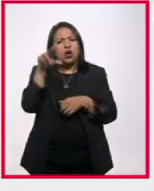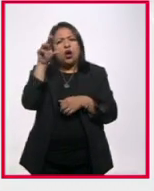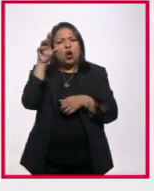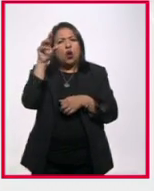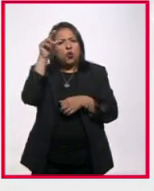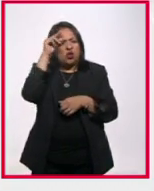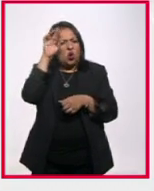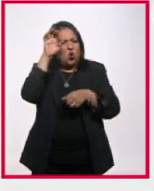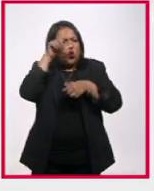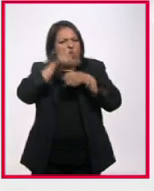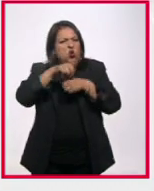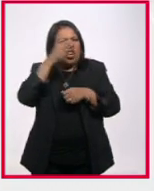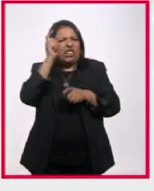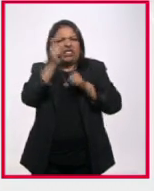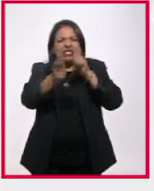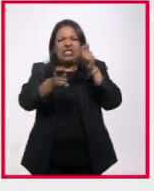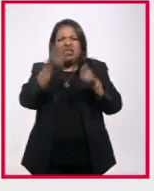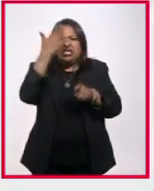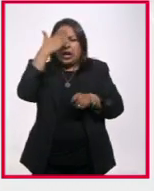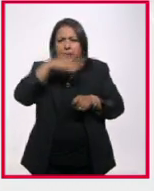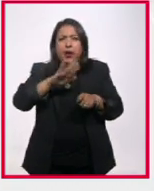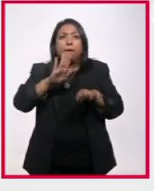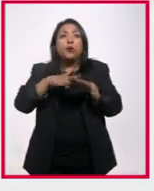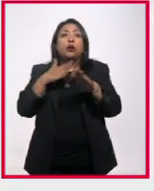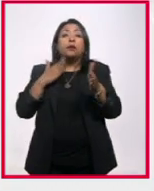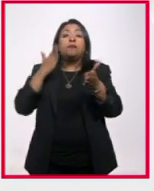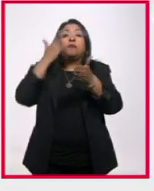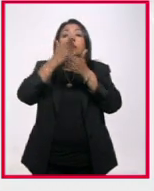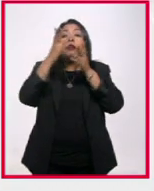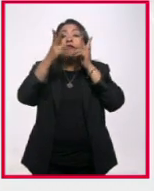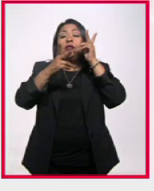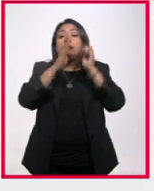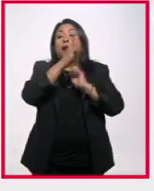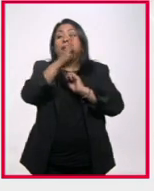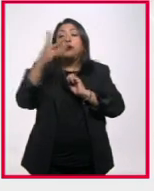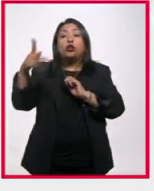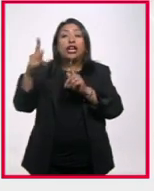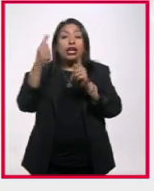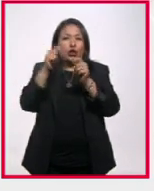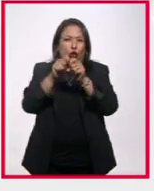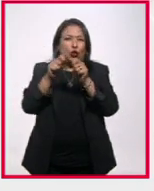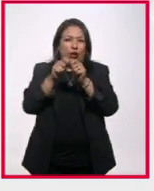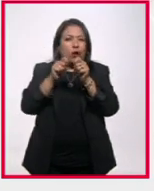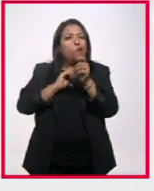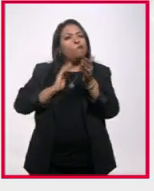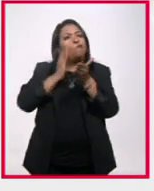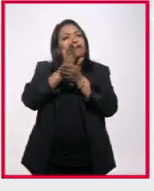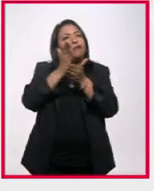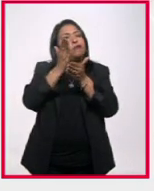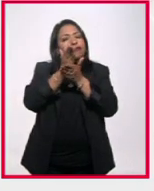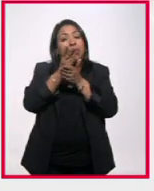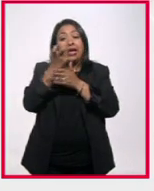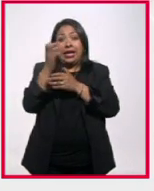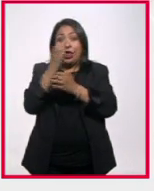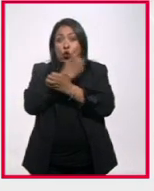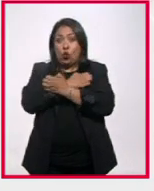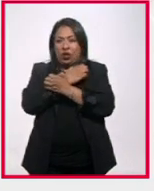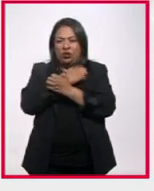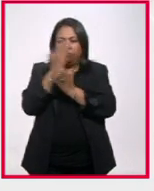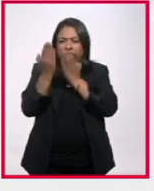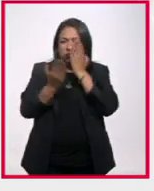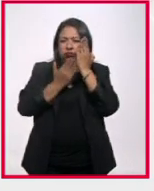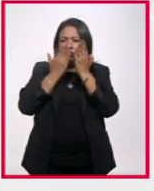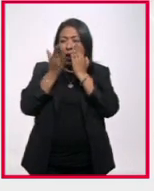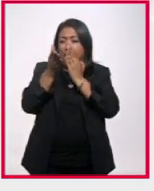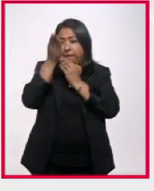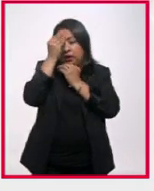que visitaba la biblioteca de uno de sus tíos. Esa educación que tiene y que posteriormente se